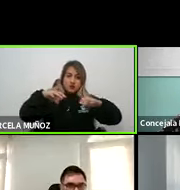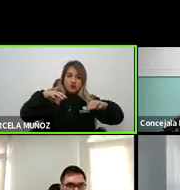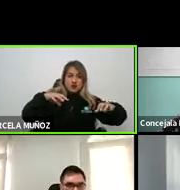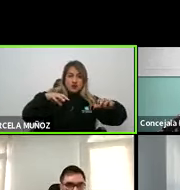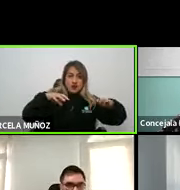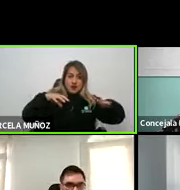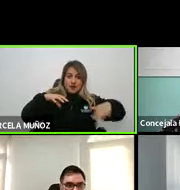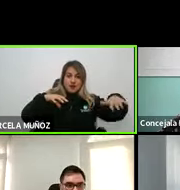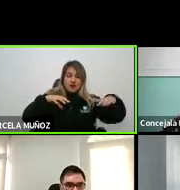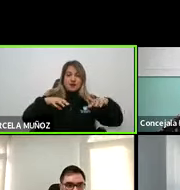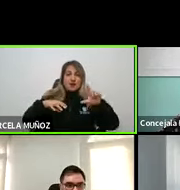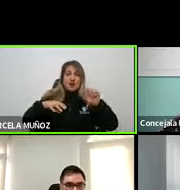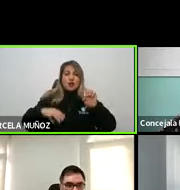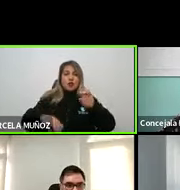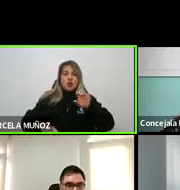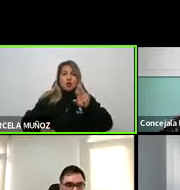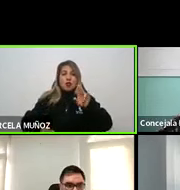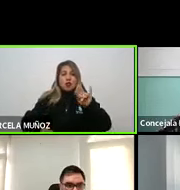de Lucusat.